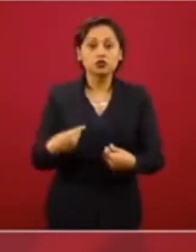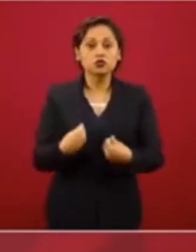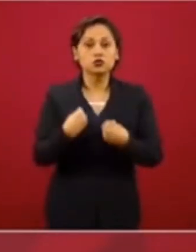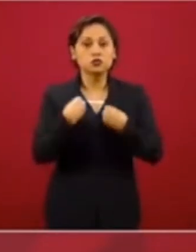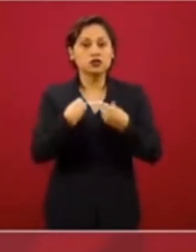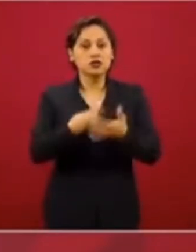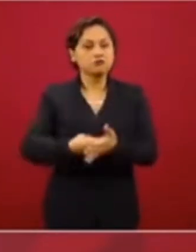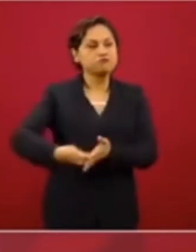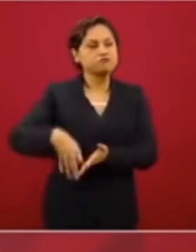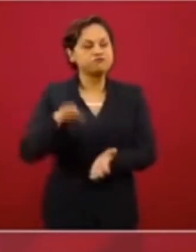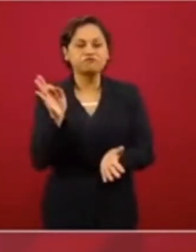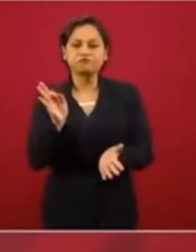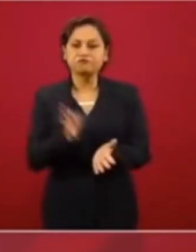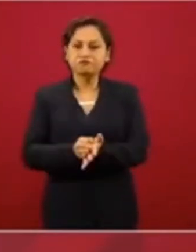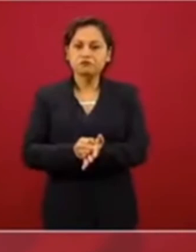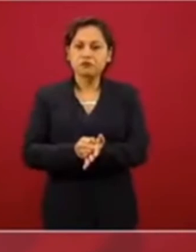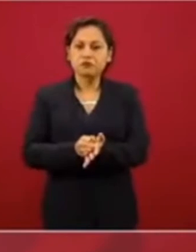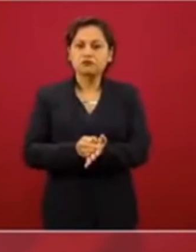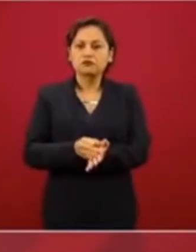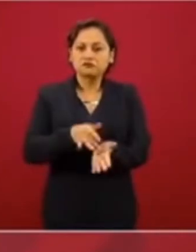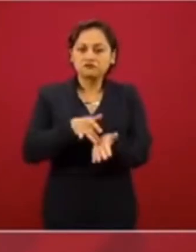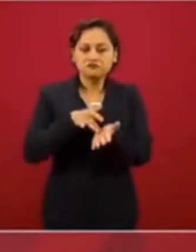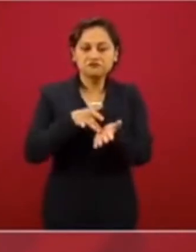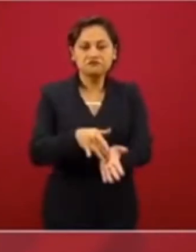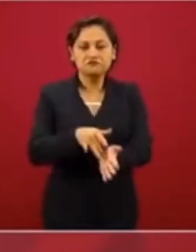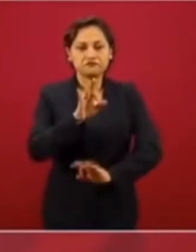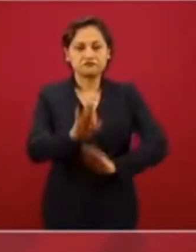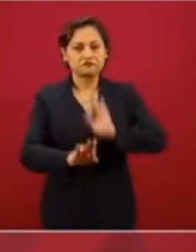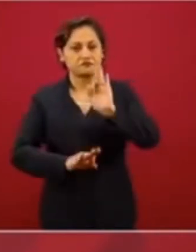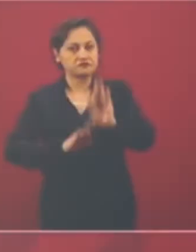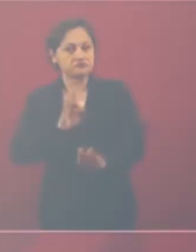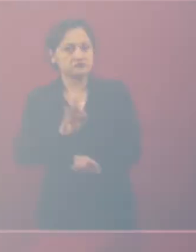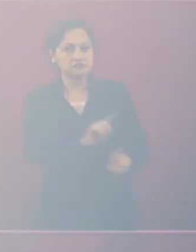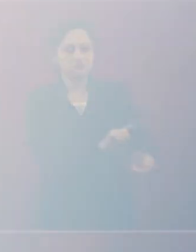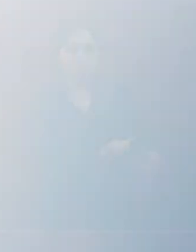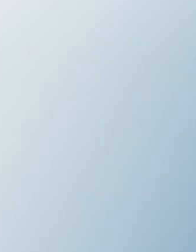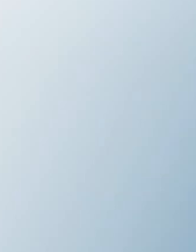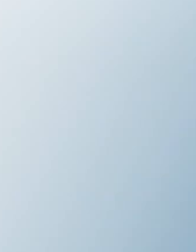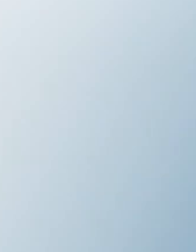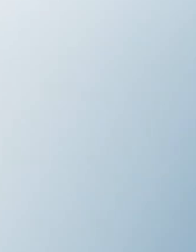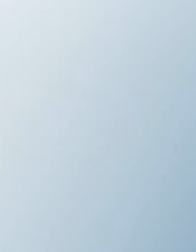héroes, heroínas, todo el personal médico.